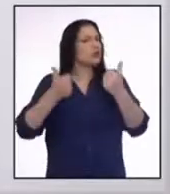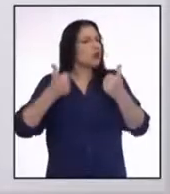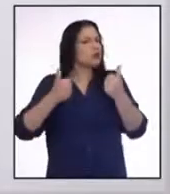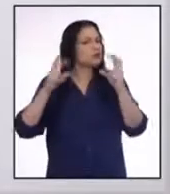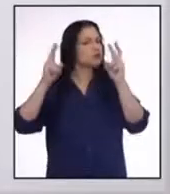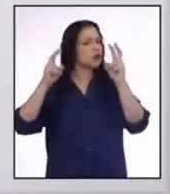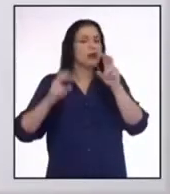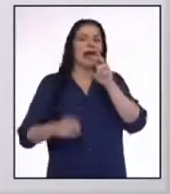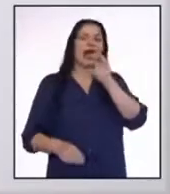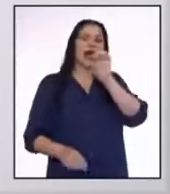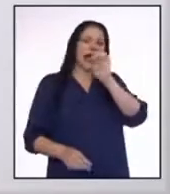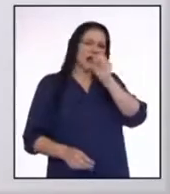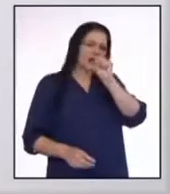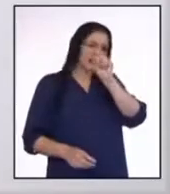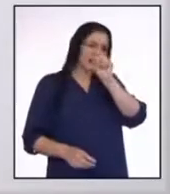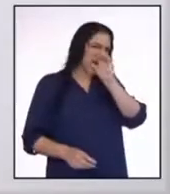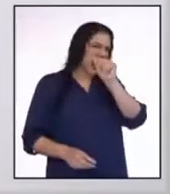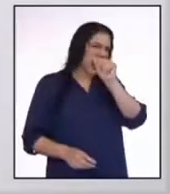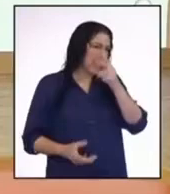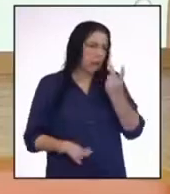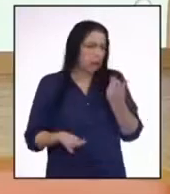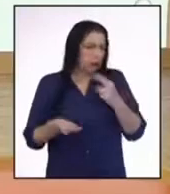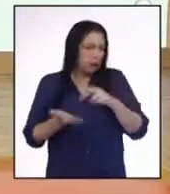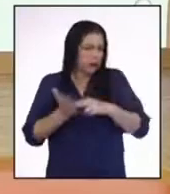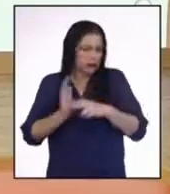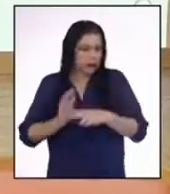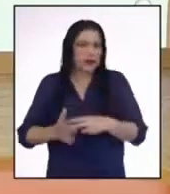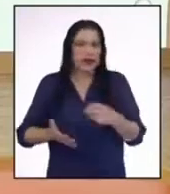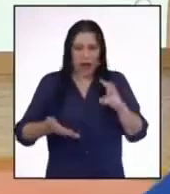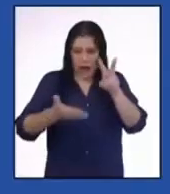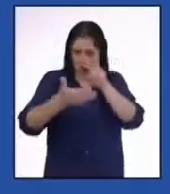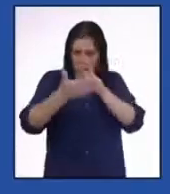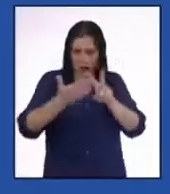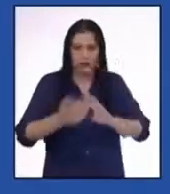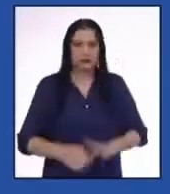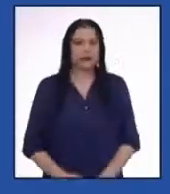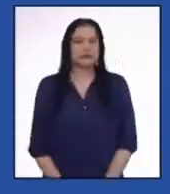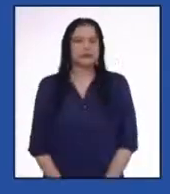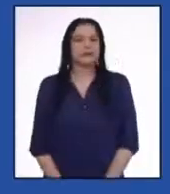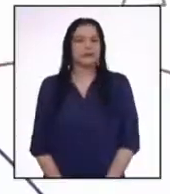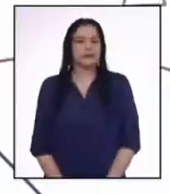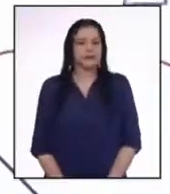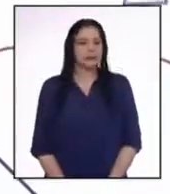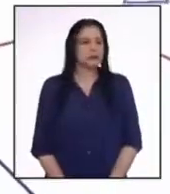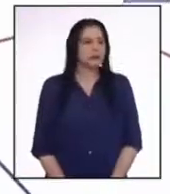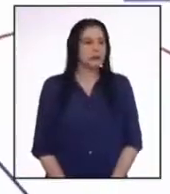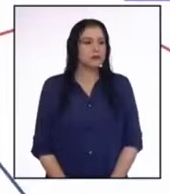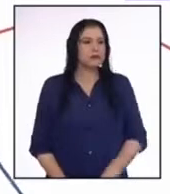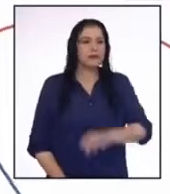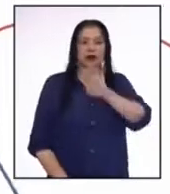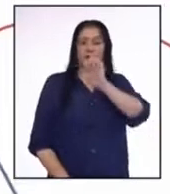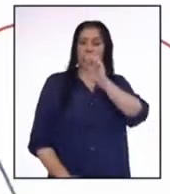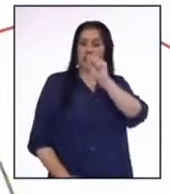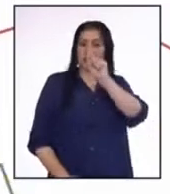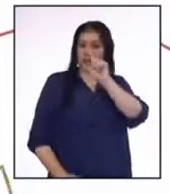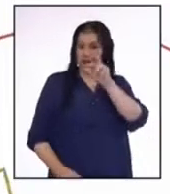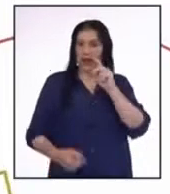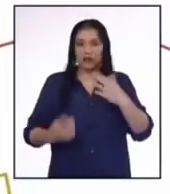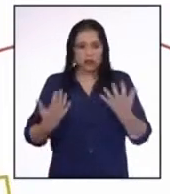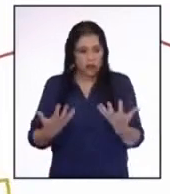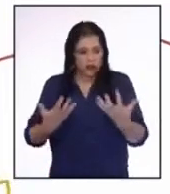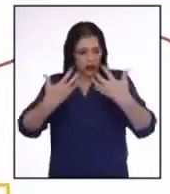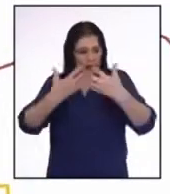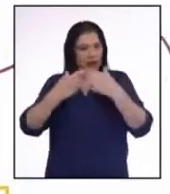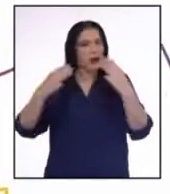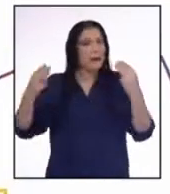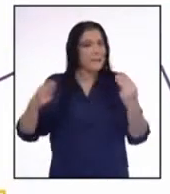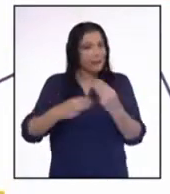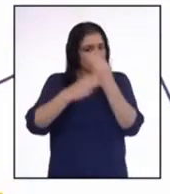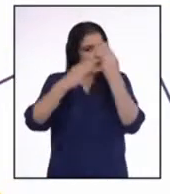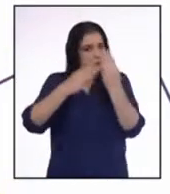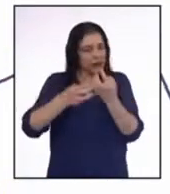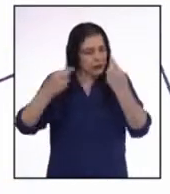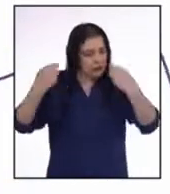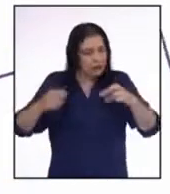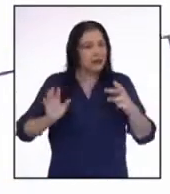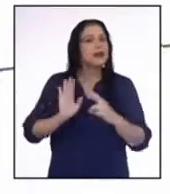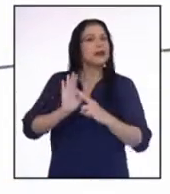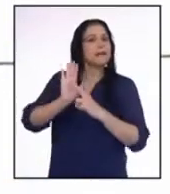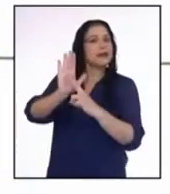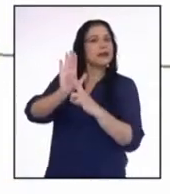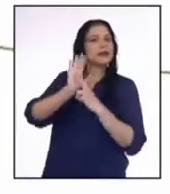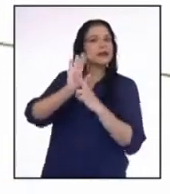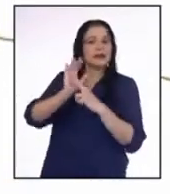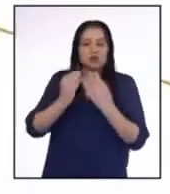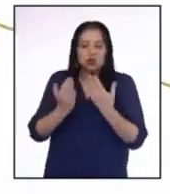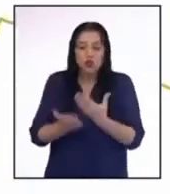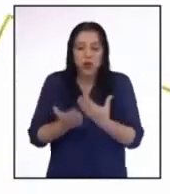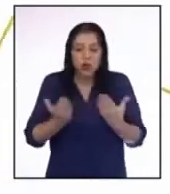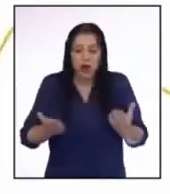es, profundicemos en la escala. Lo leemos, profesora. Una escala es una relación matemática que permite la representación